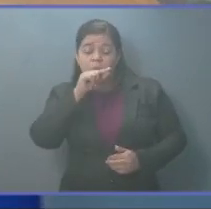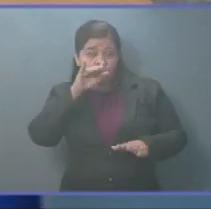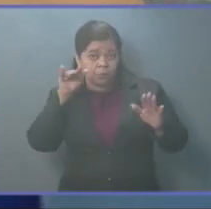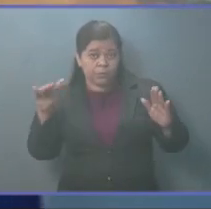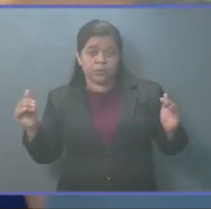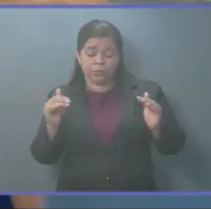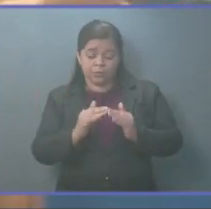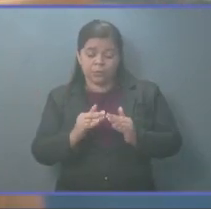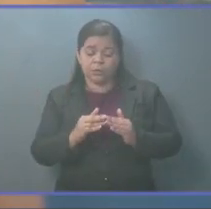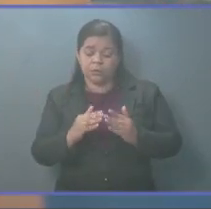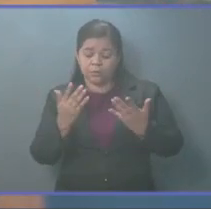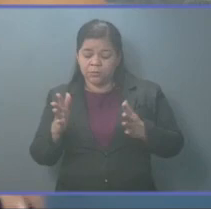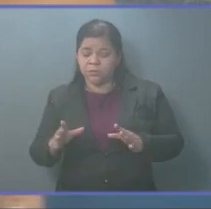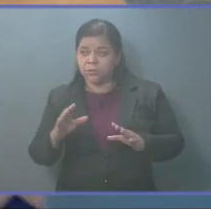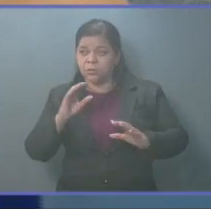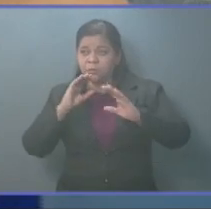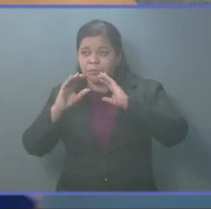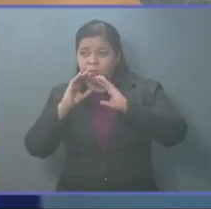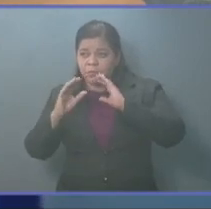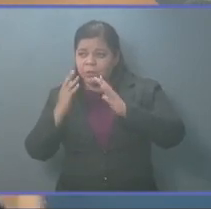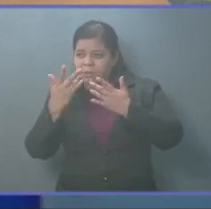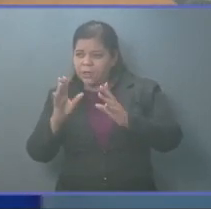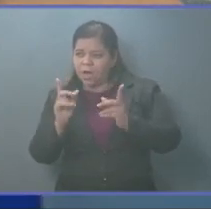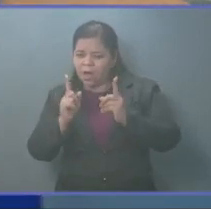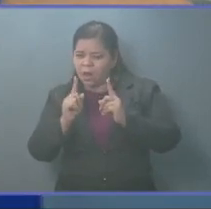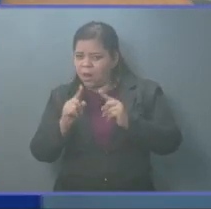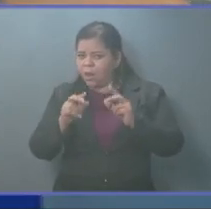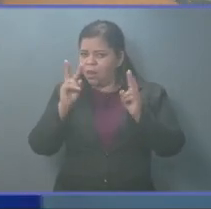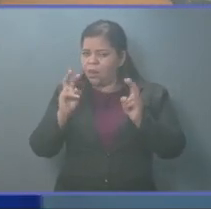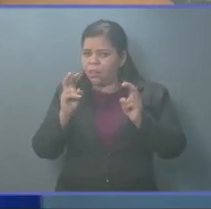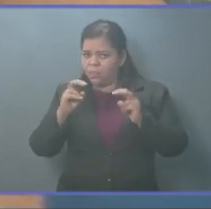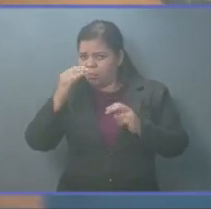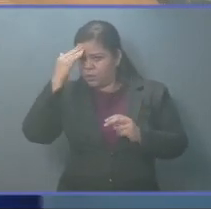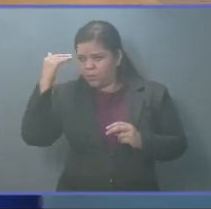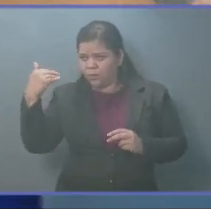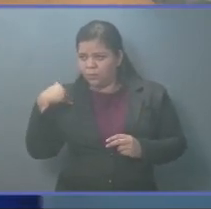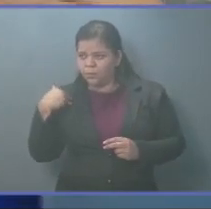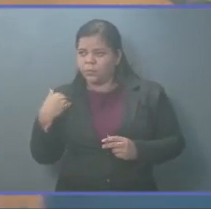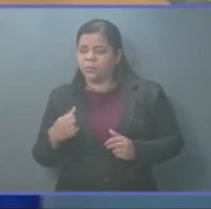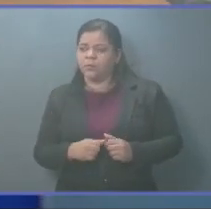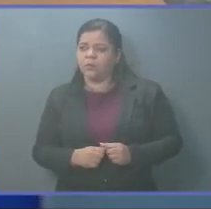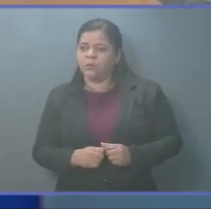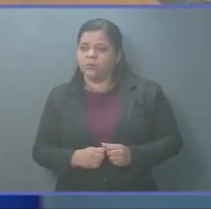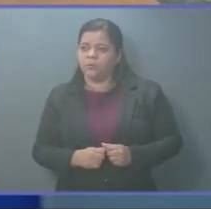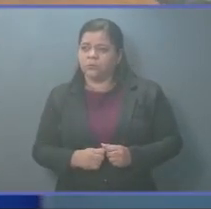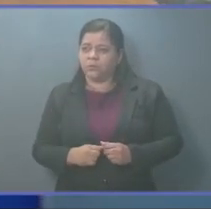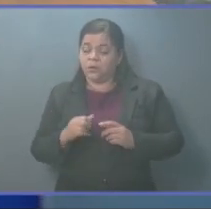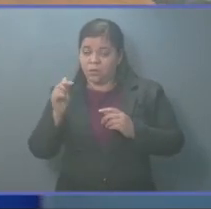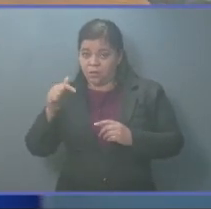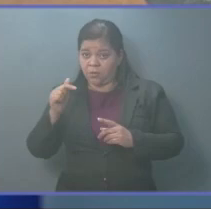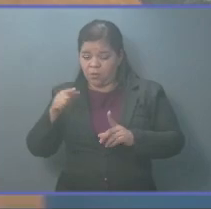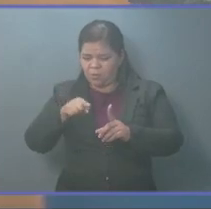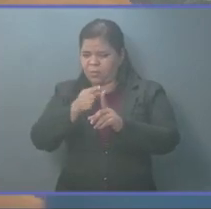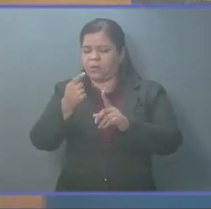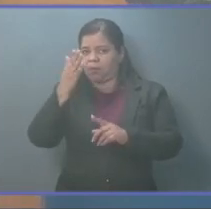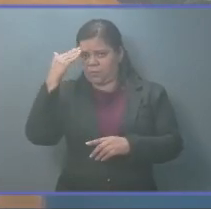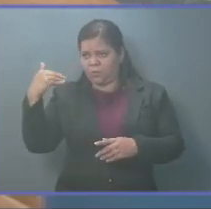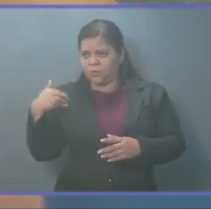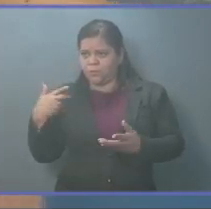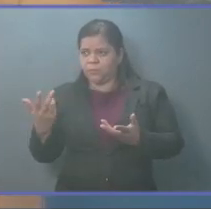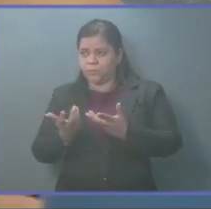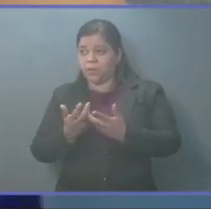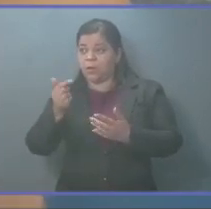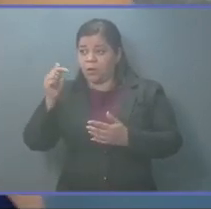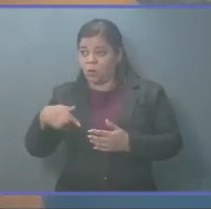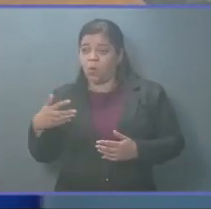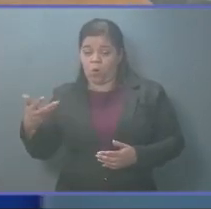dio esta comunicación ya un poco cambiada del tema de las mujeres y de la ofensa que hubo a una colega, y ahora resulta que